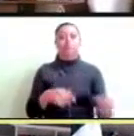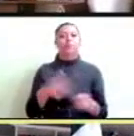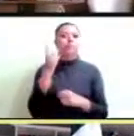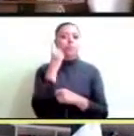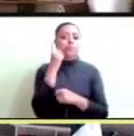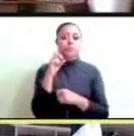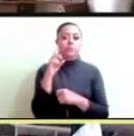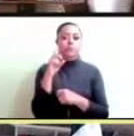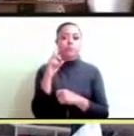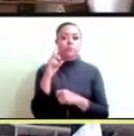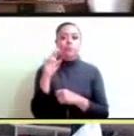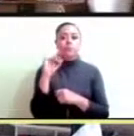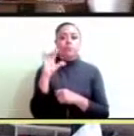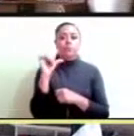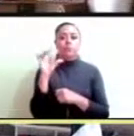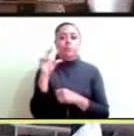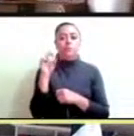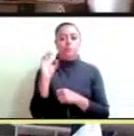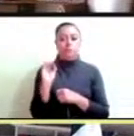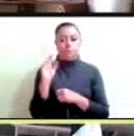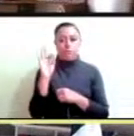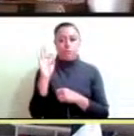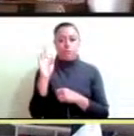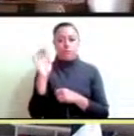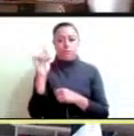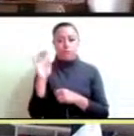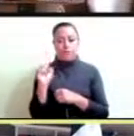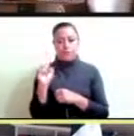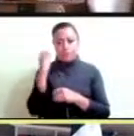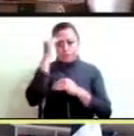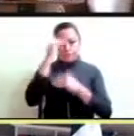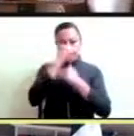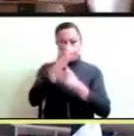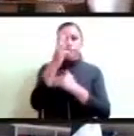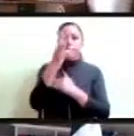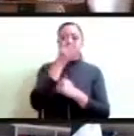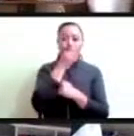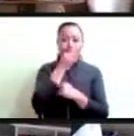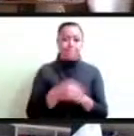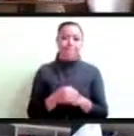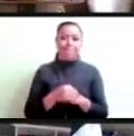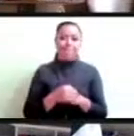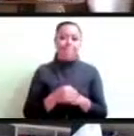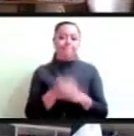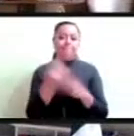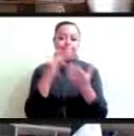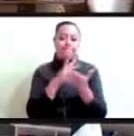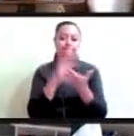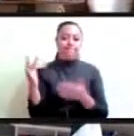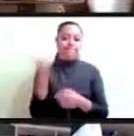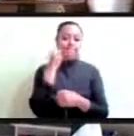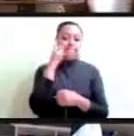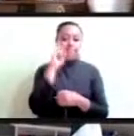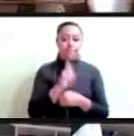Ricardo Fuentes Gómez hasta por 6 minutos. Adelante, diputado. Muchas gracias, diputada. Con el permiso de la